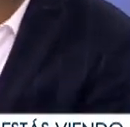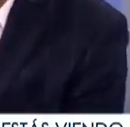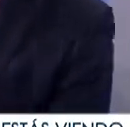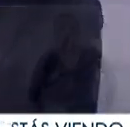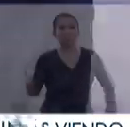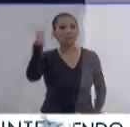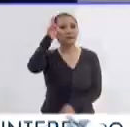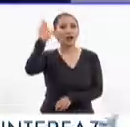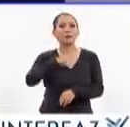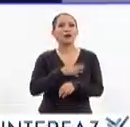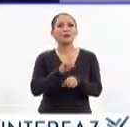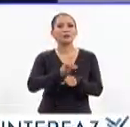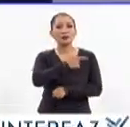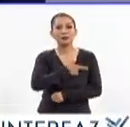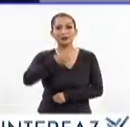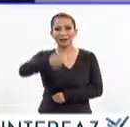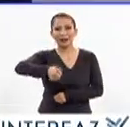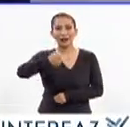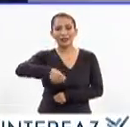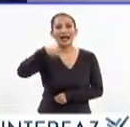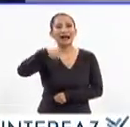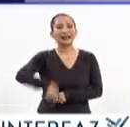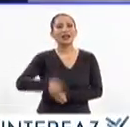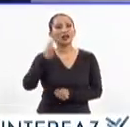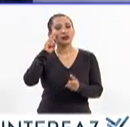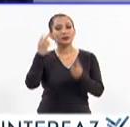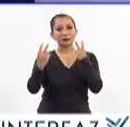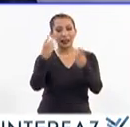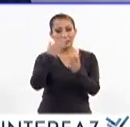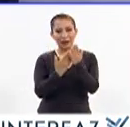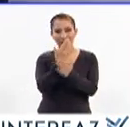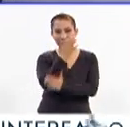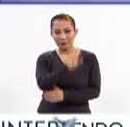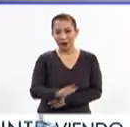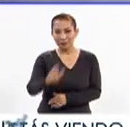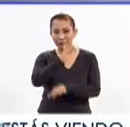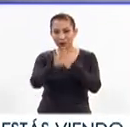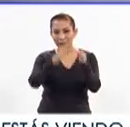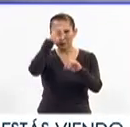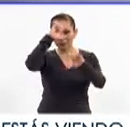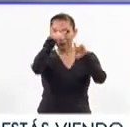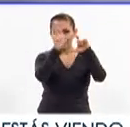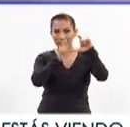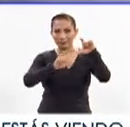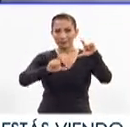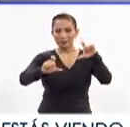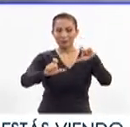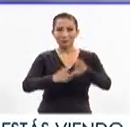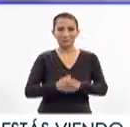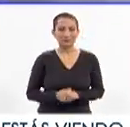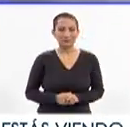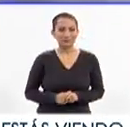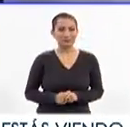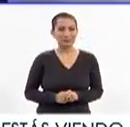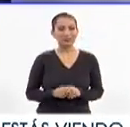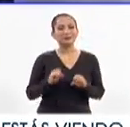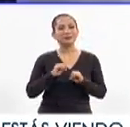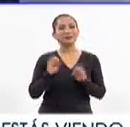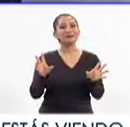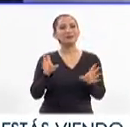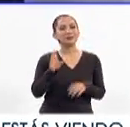¿Qué tal? Muy buenos días. Qué gusto saludarlos a quienes nos ven esta mañana de martes en toda la República Mexicana. Y